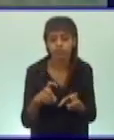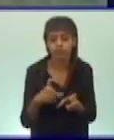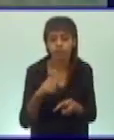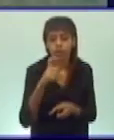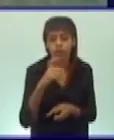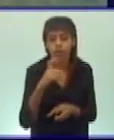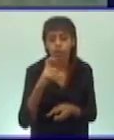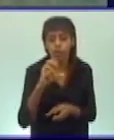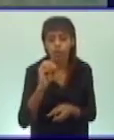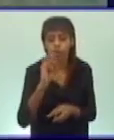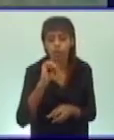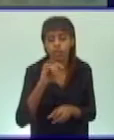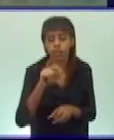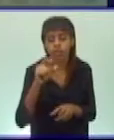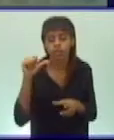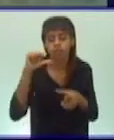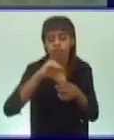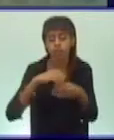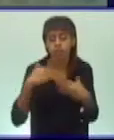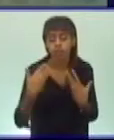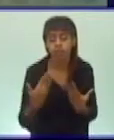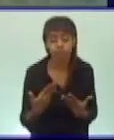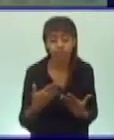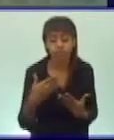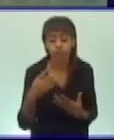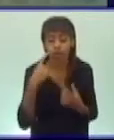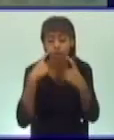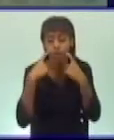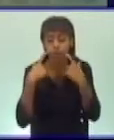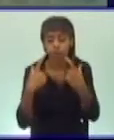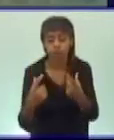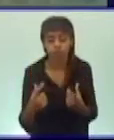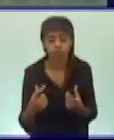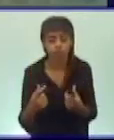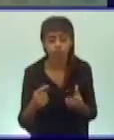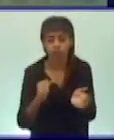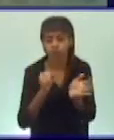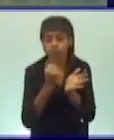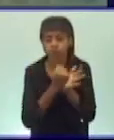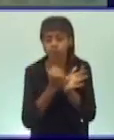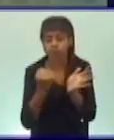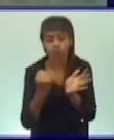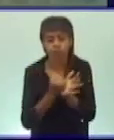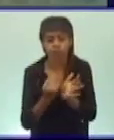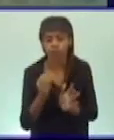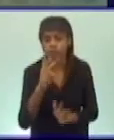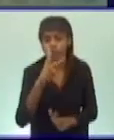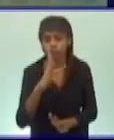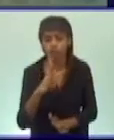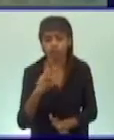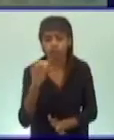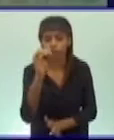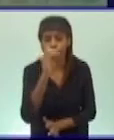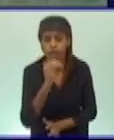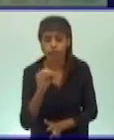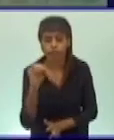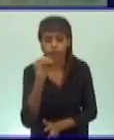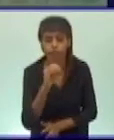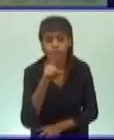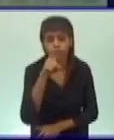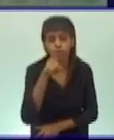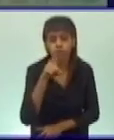además importantes acuerdos que se dan a conocer el 3 de octubre de